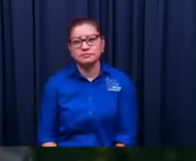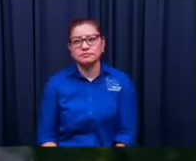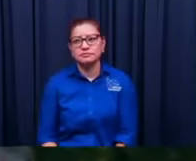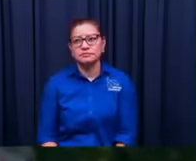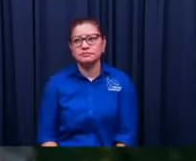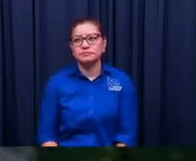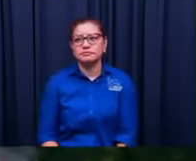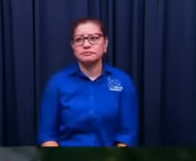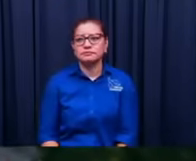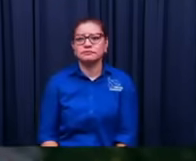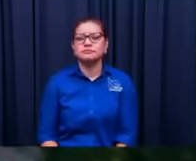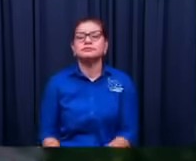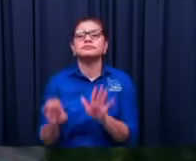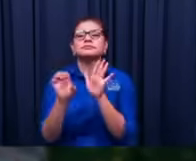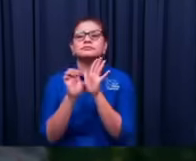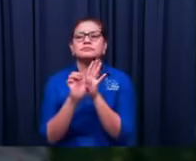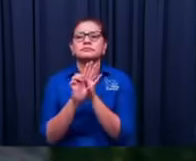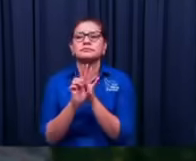Sí, pero ejemplo.